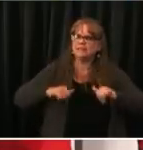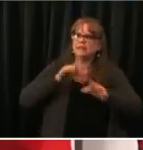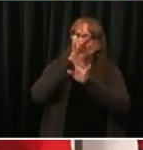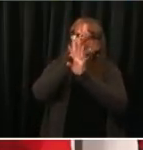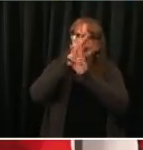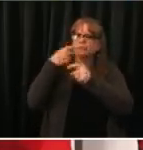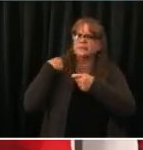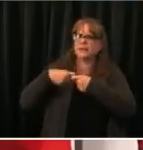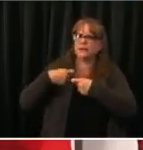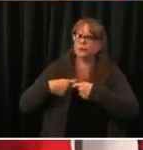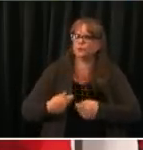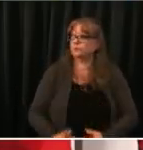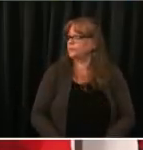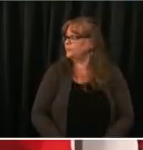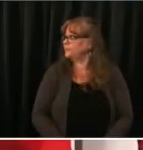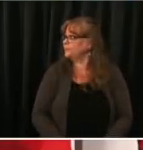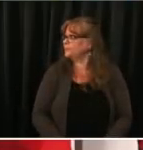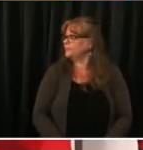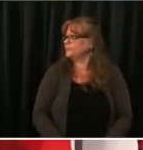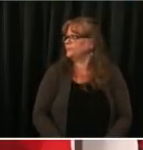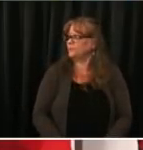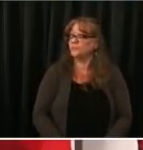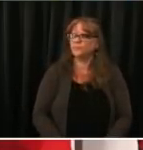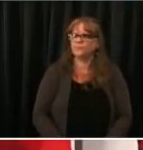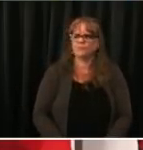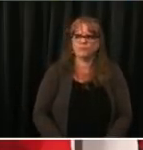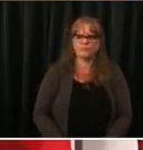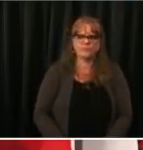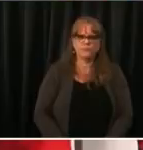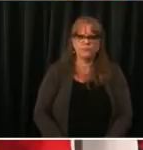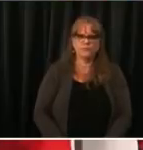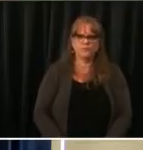todos los maestros de las escuelas.